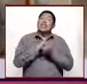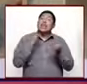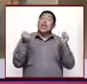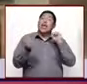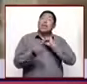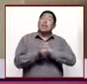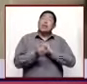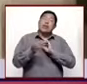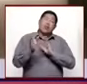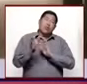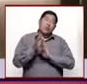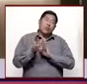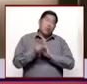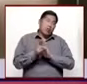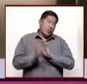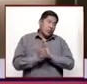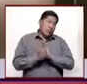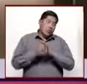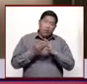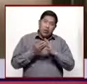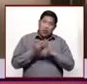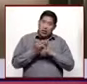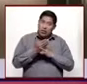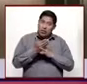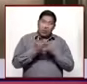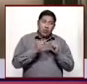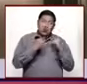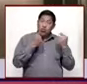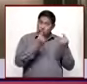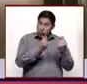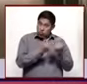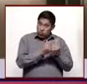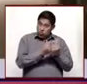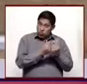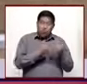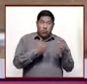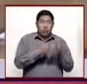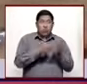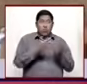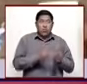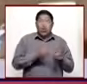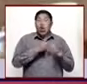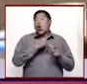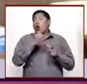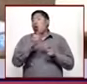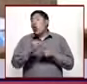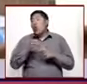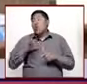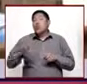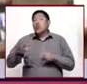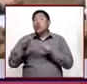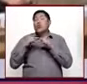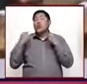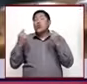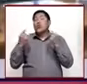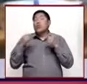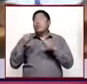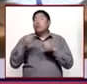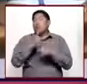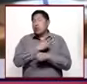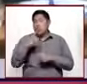Constitución tiene que devenir por una iniciativa popular o una iniciativa legislativa. Y esa ha sido